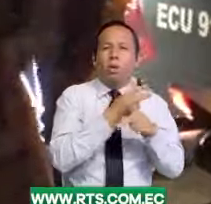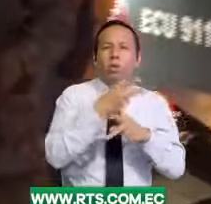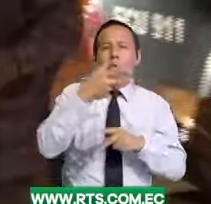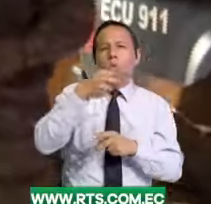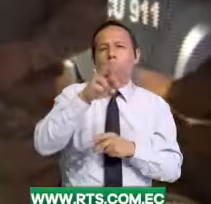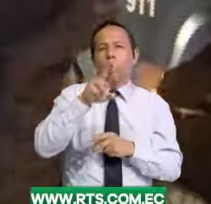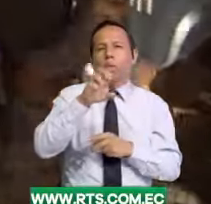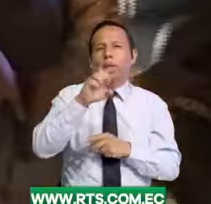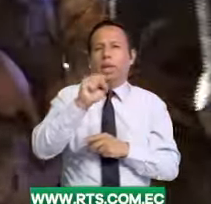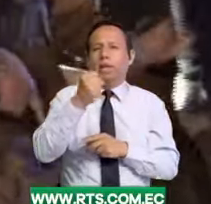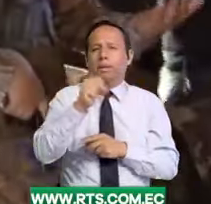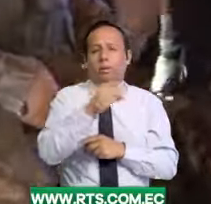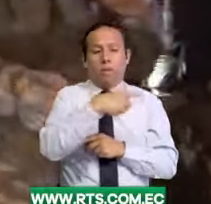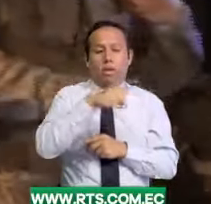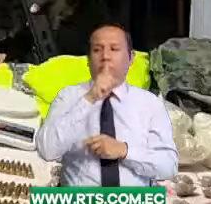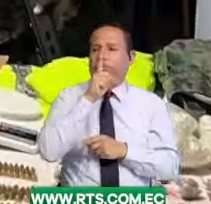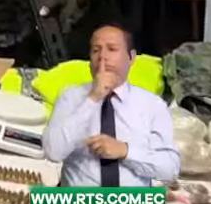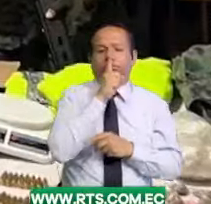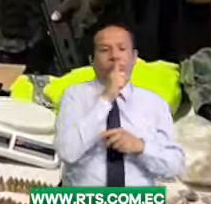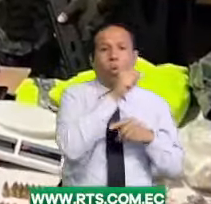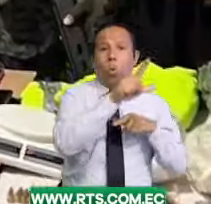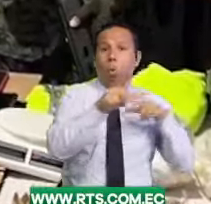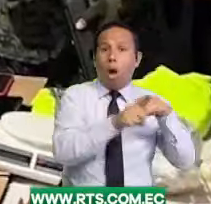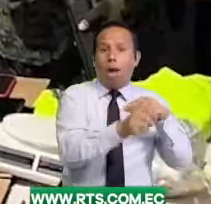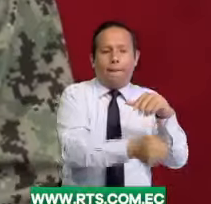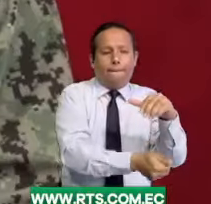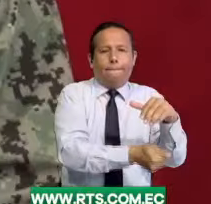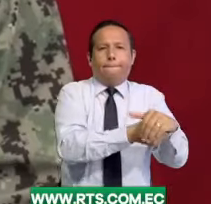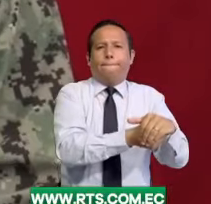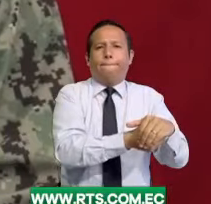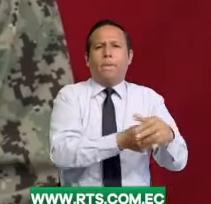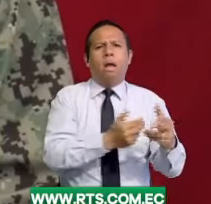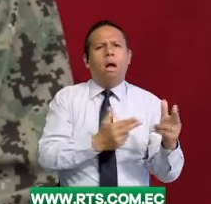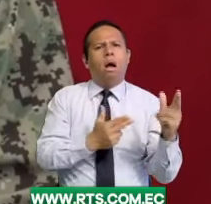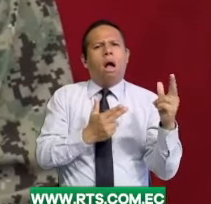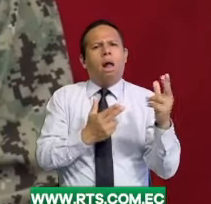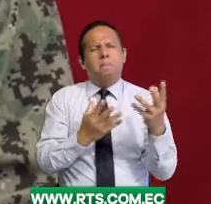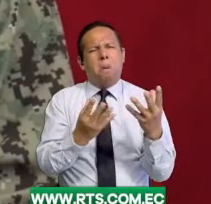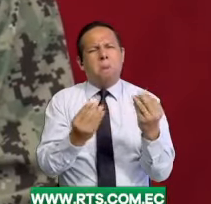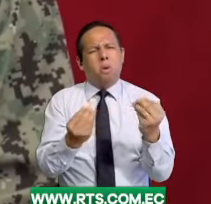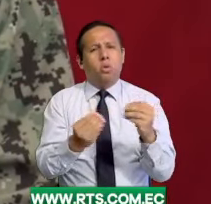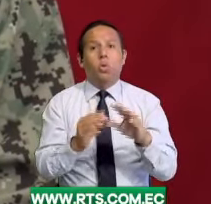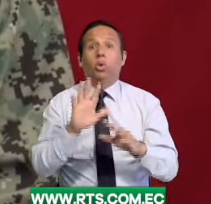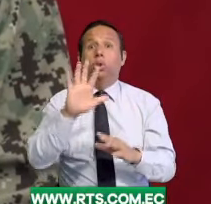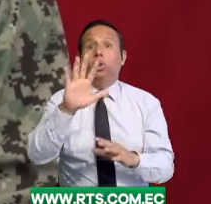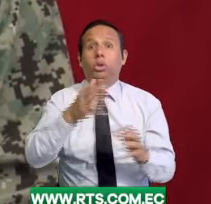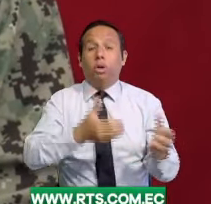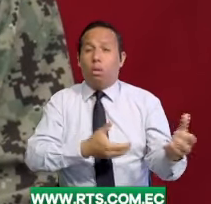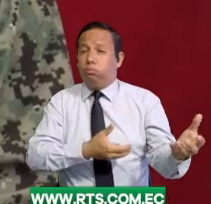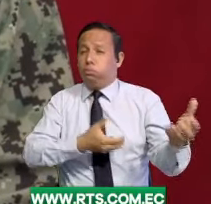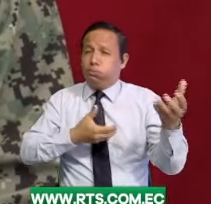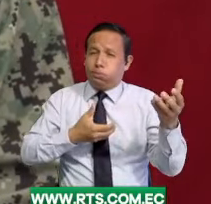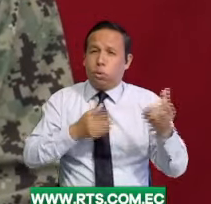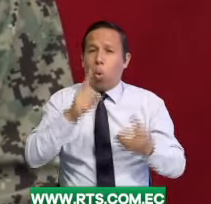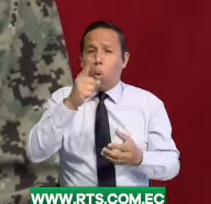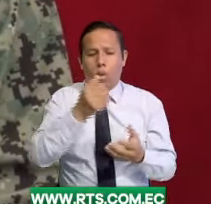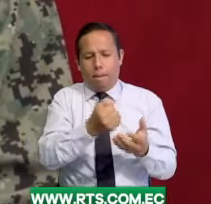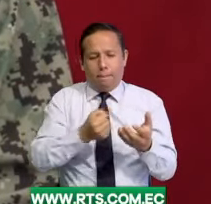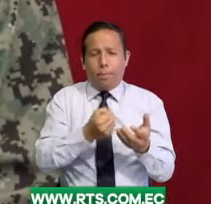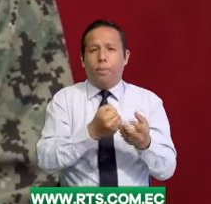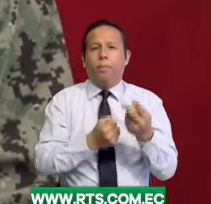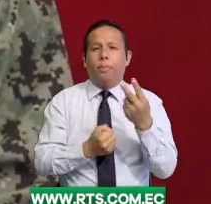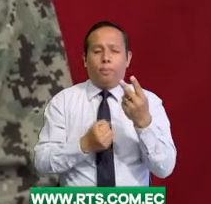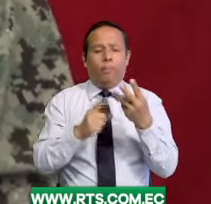de operaciones, donde guardaban un arsenal de armas. Se decomisaron 5 fusiles, una mini Uzi, 2